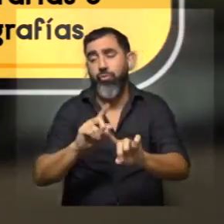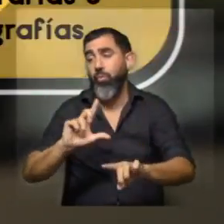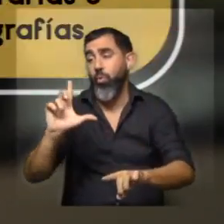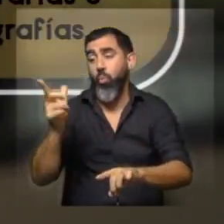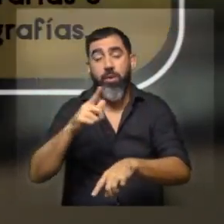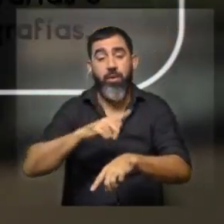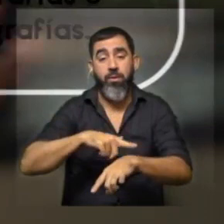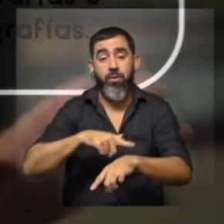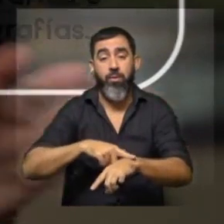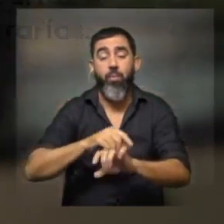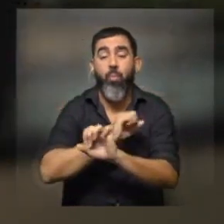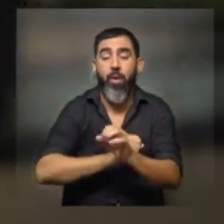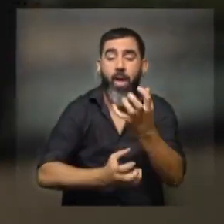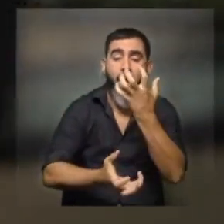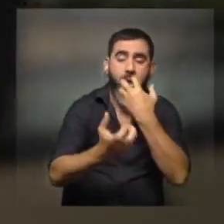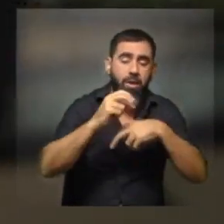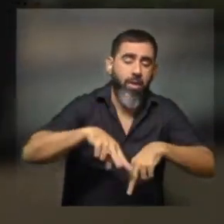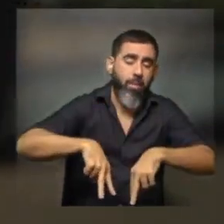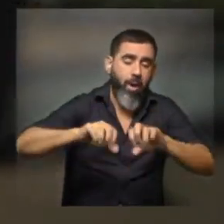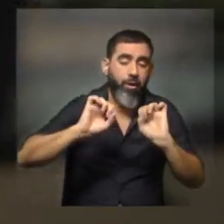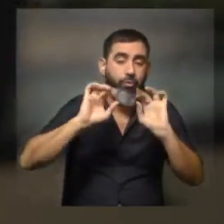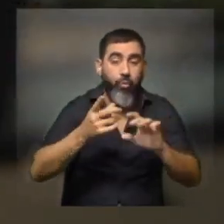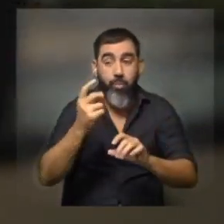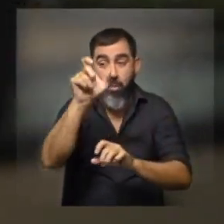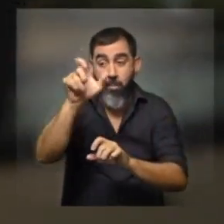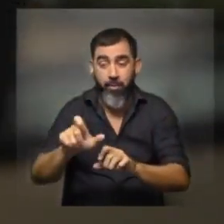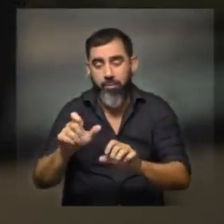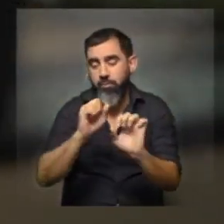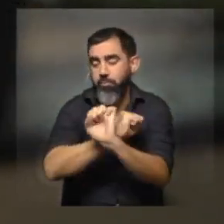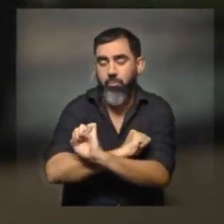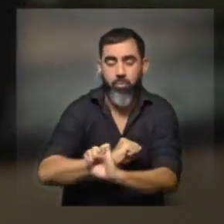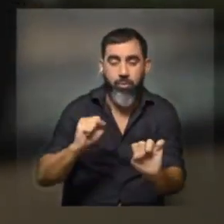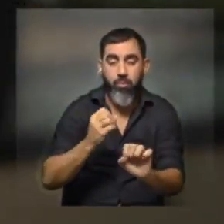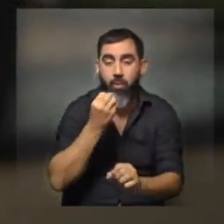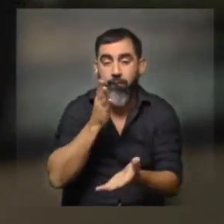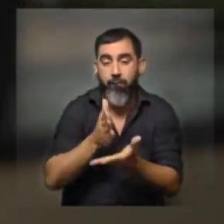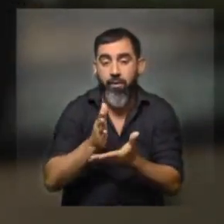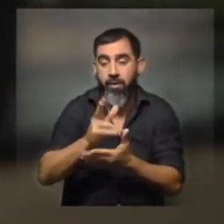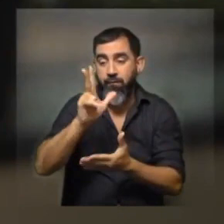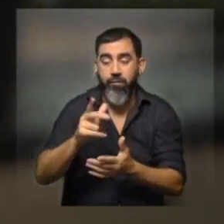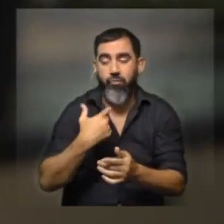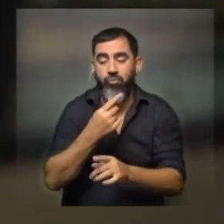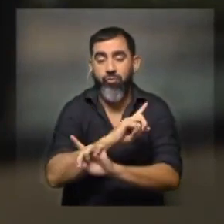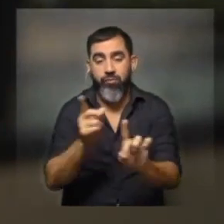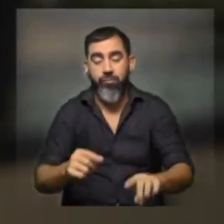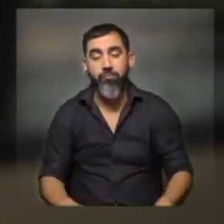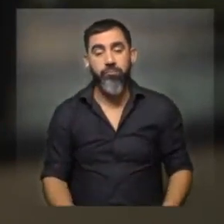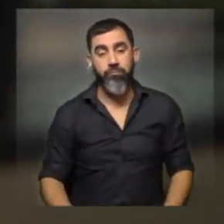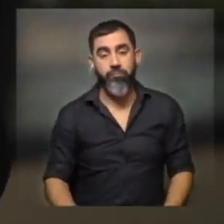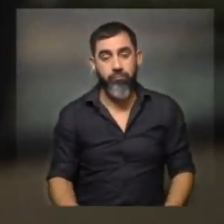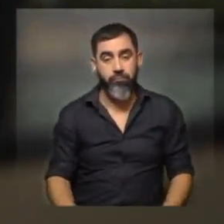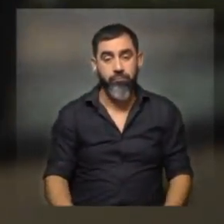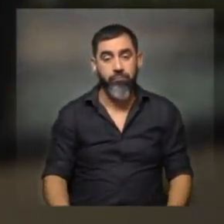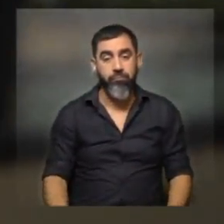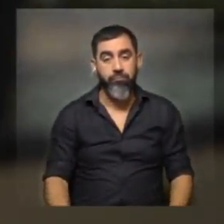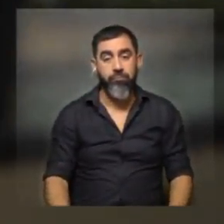puede ser con animales, con investigación básica, pero a nivel del beneficio del humano, no. Entonces, me parece